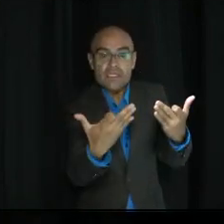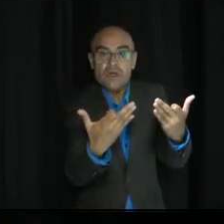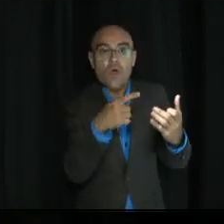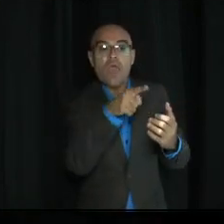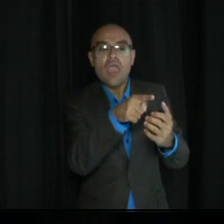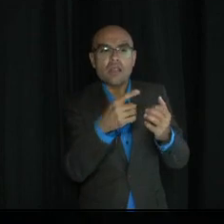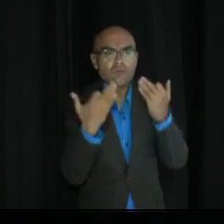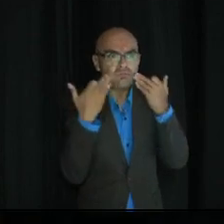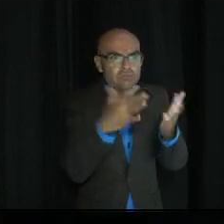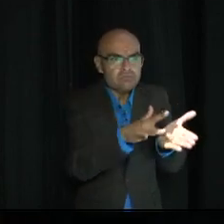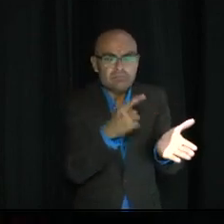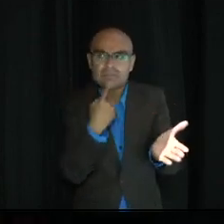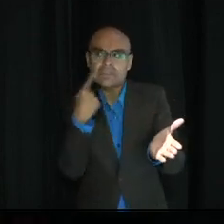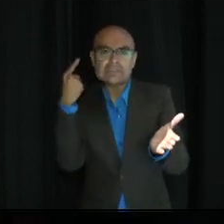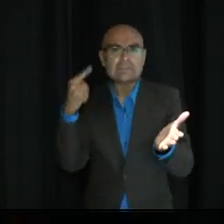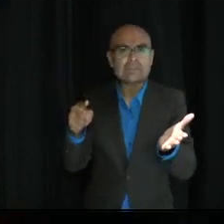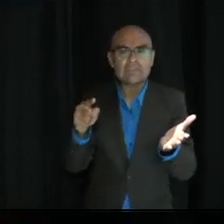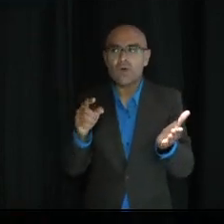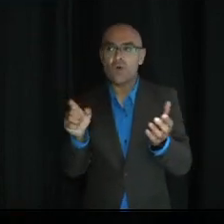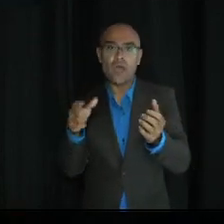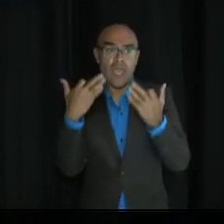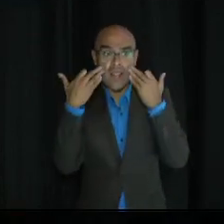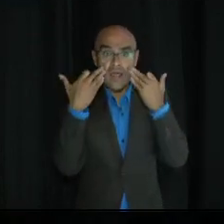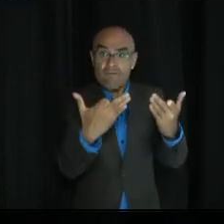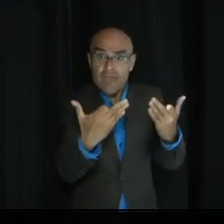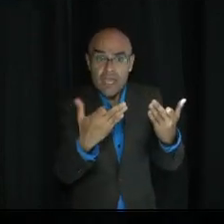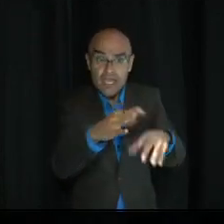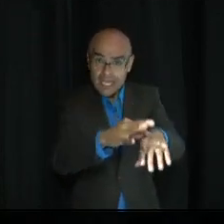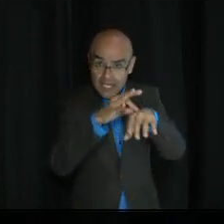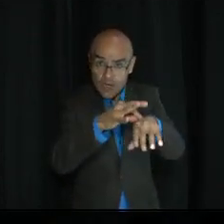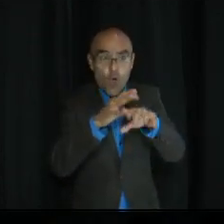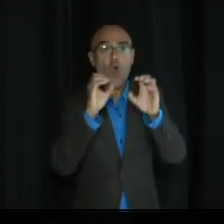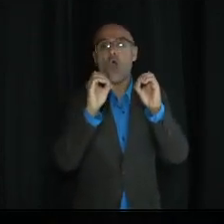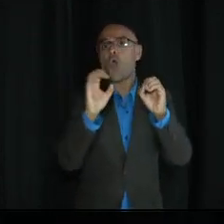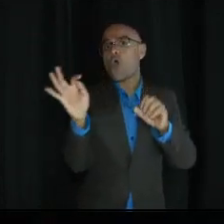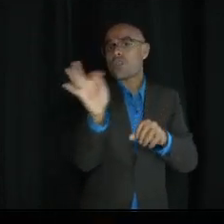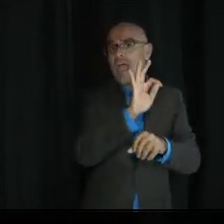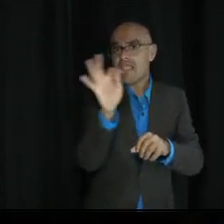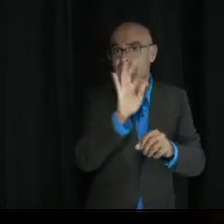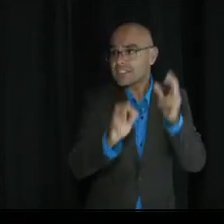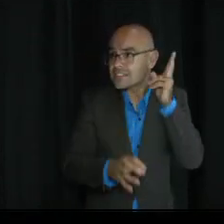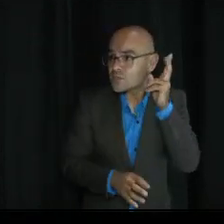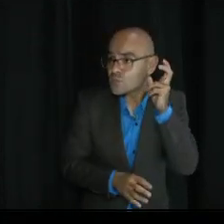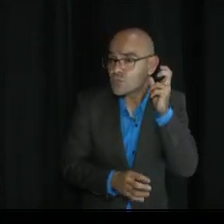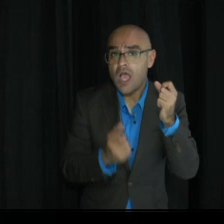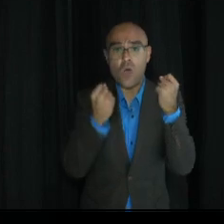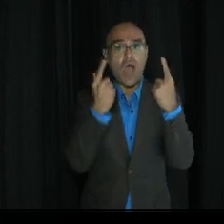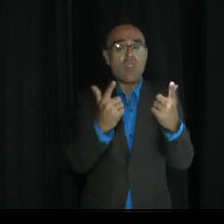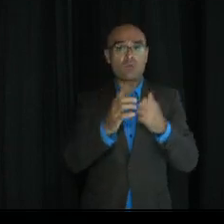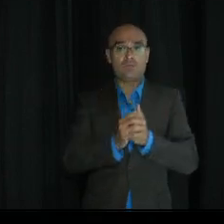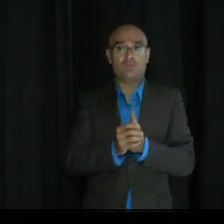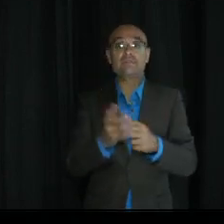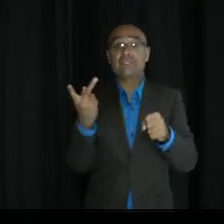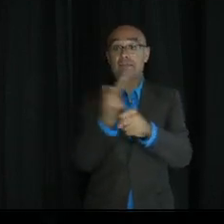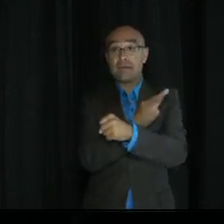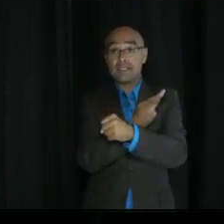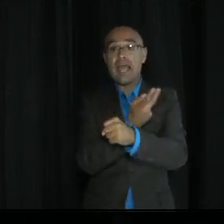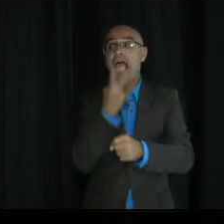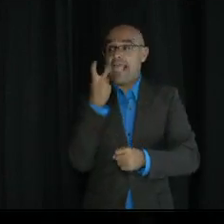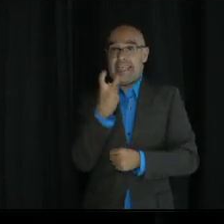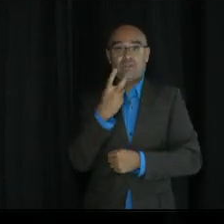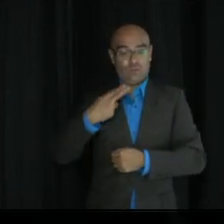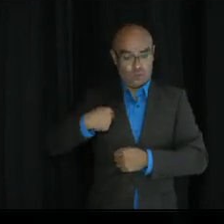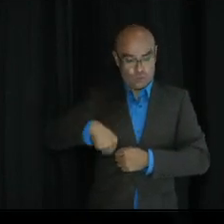persona que probablemente vio o sabe que aconteció un hecho, y la situación científica que en este caso pues, nos corresponde